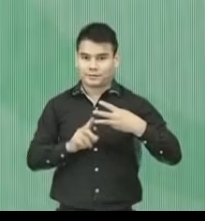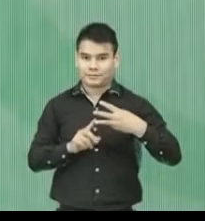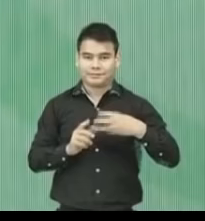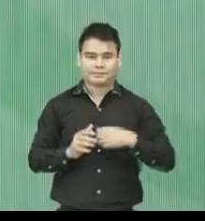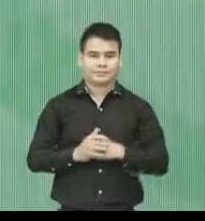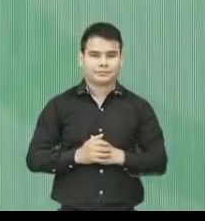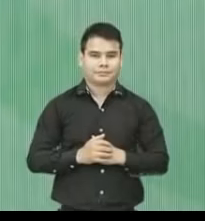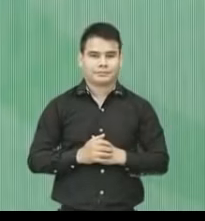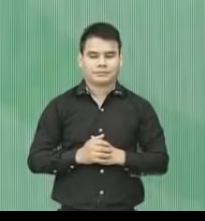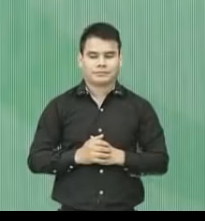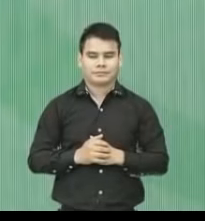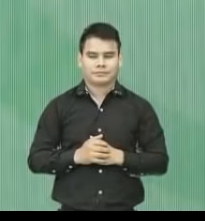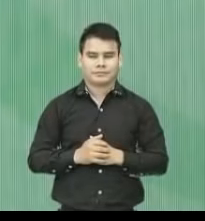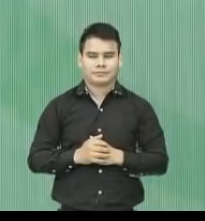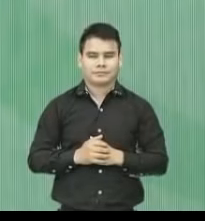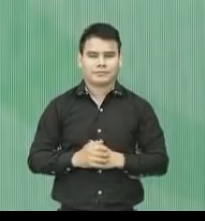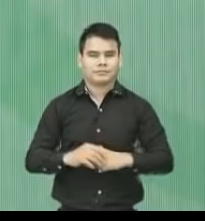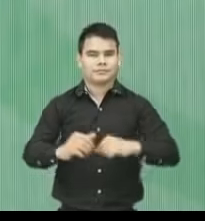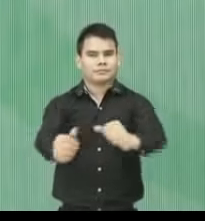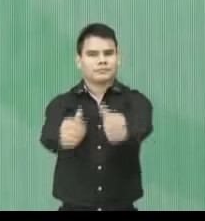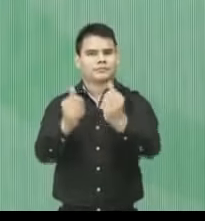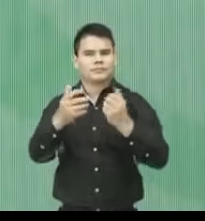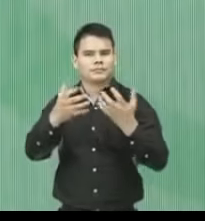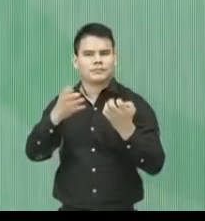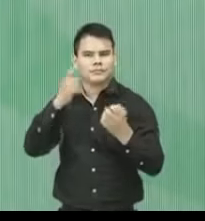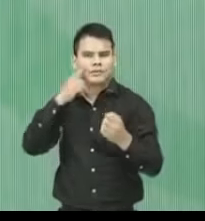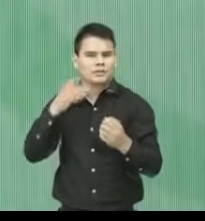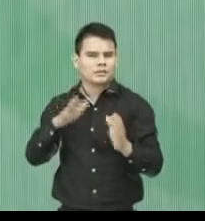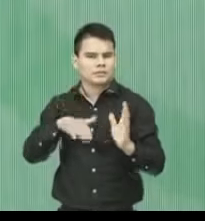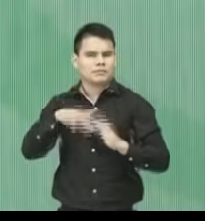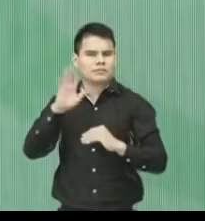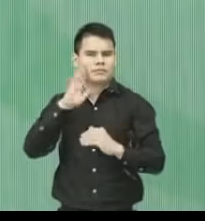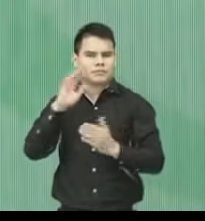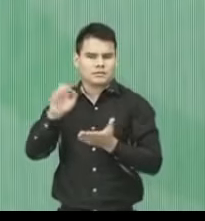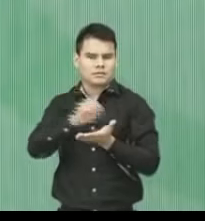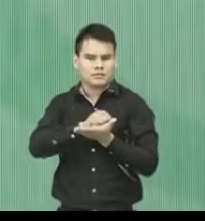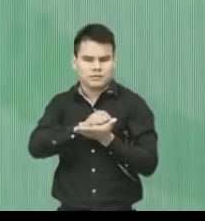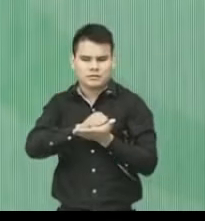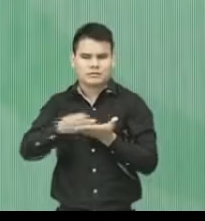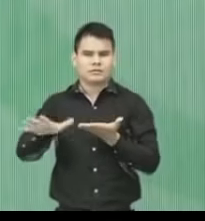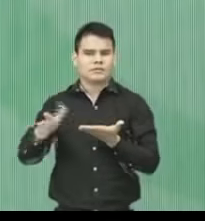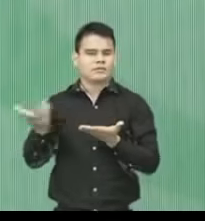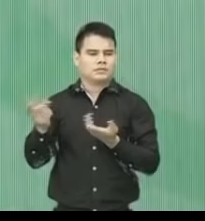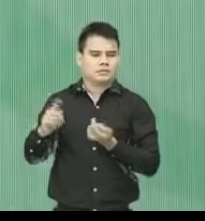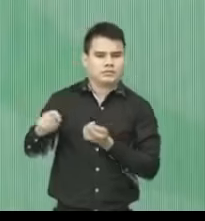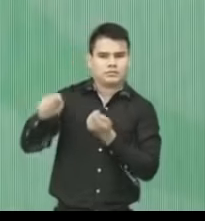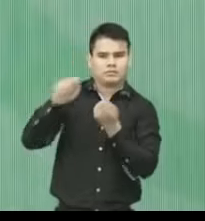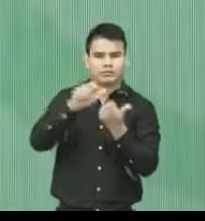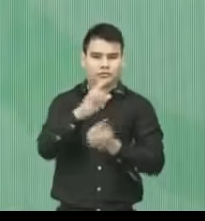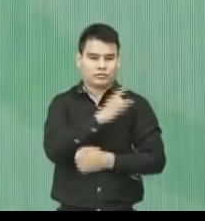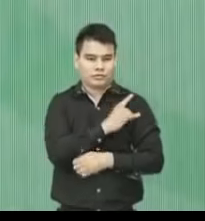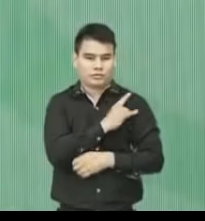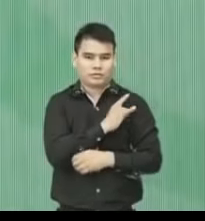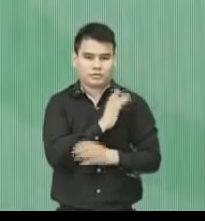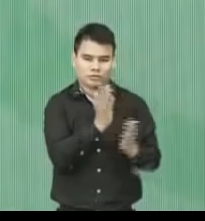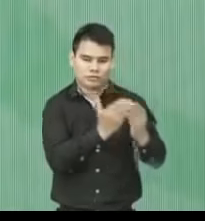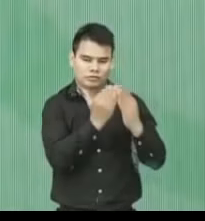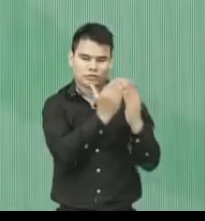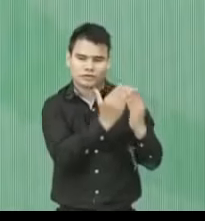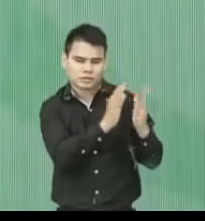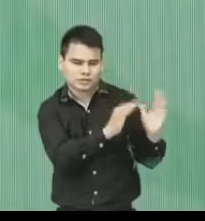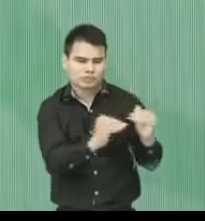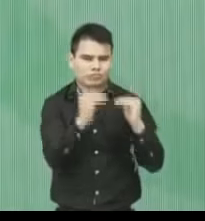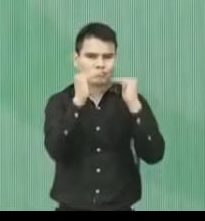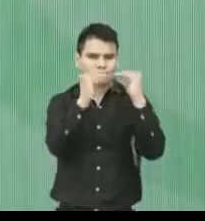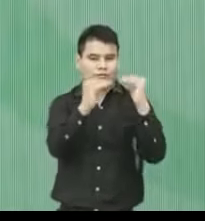estamos dando un salto fundamental en la gratuidad educativa universitaria para los estratos 1 2